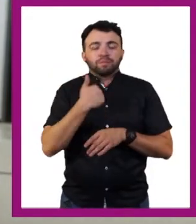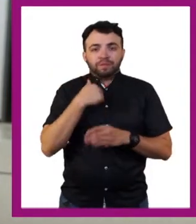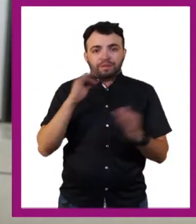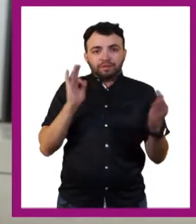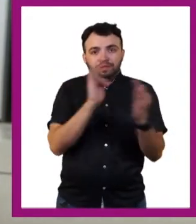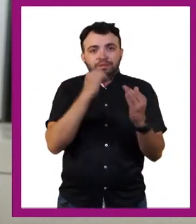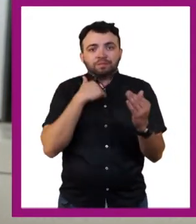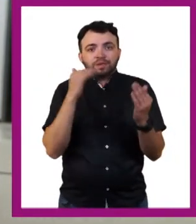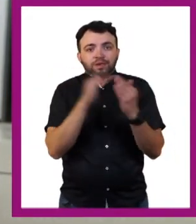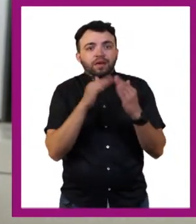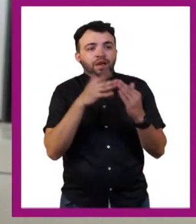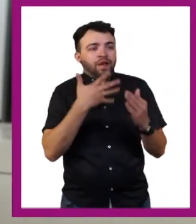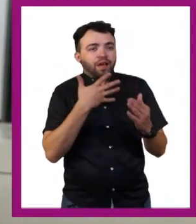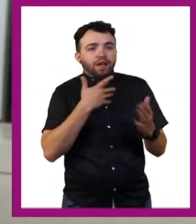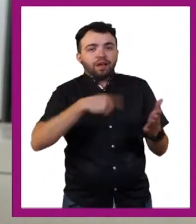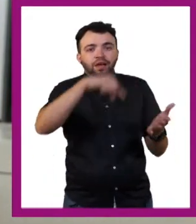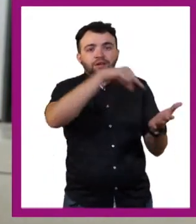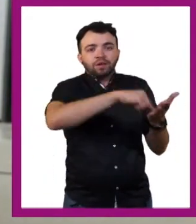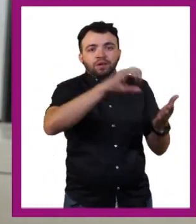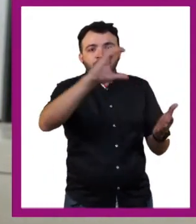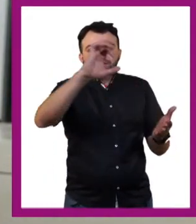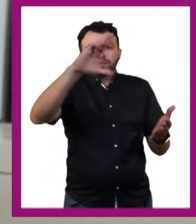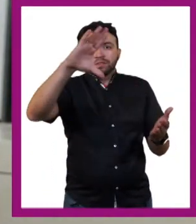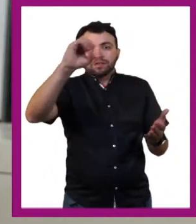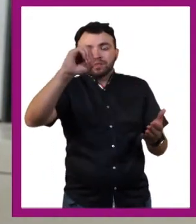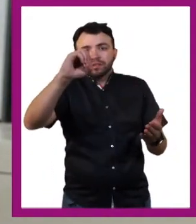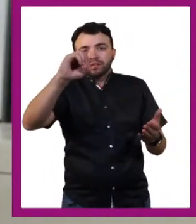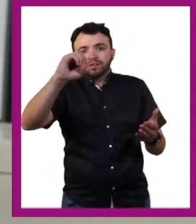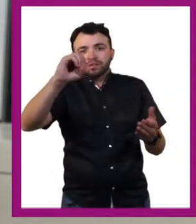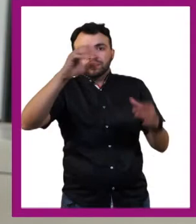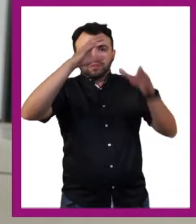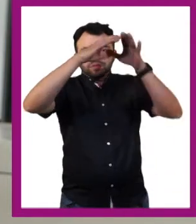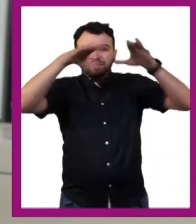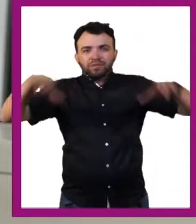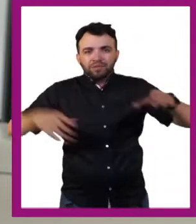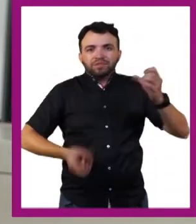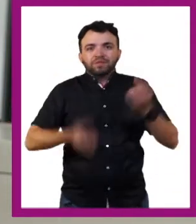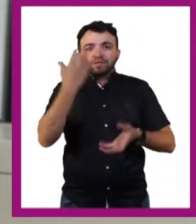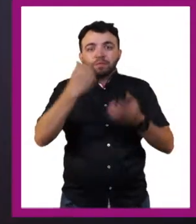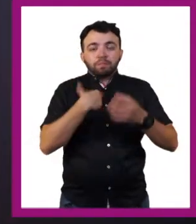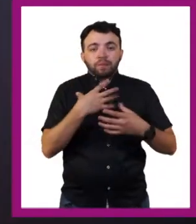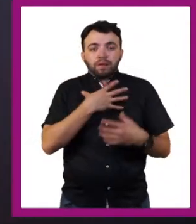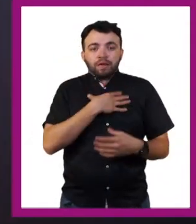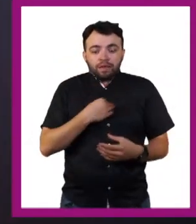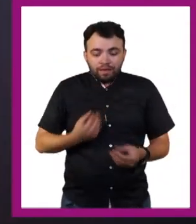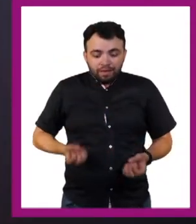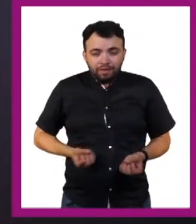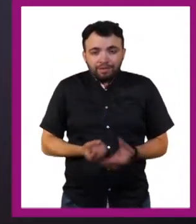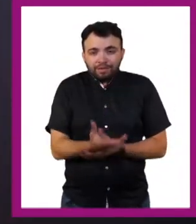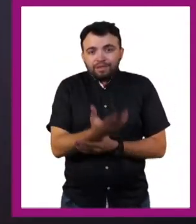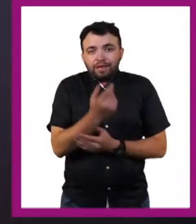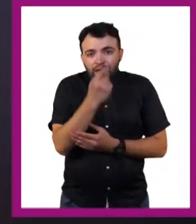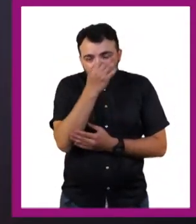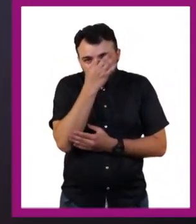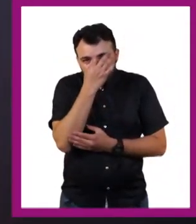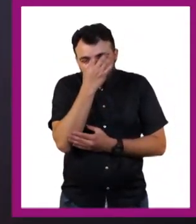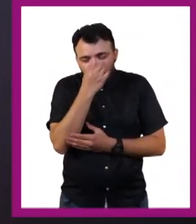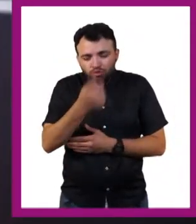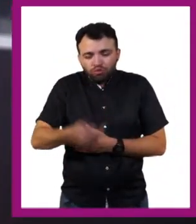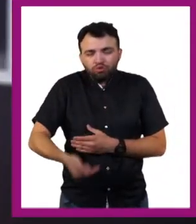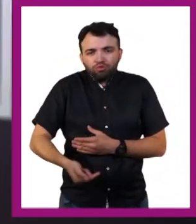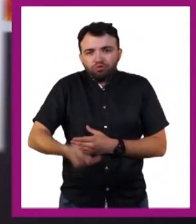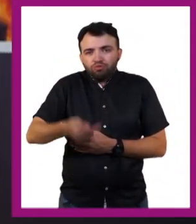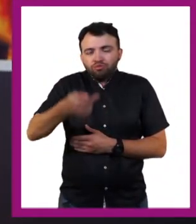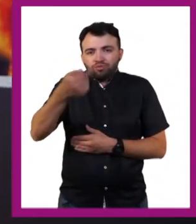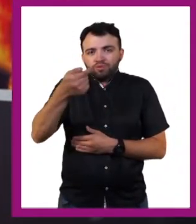cerca de mi casa y me llamaba mucho la atención. Mi hija acababa de nacer, estaba chiquita y ya yo le decía a mi marido, ay, cuídala tantito el